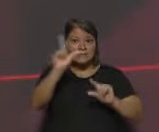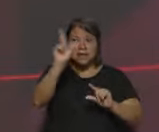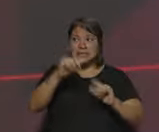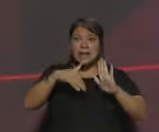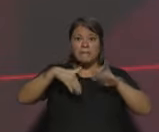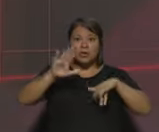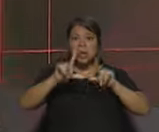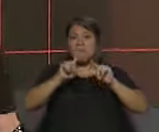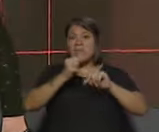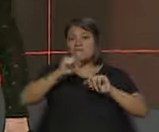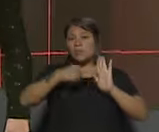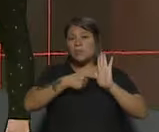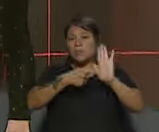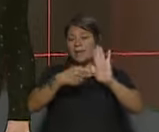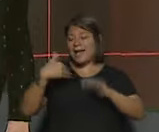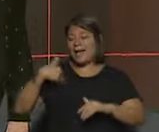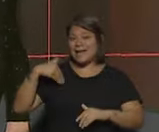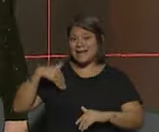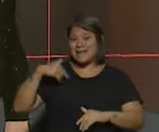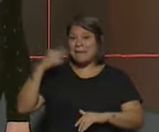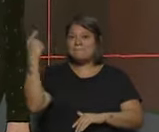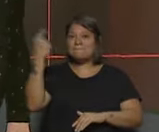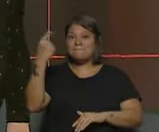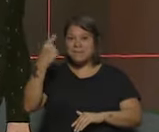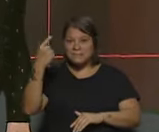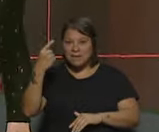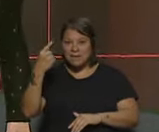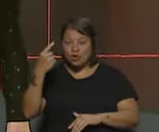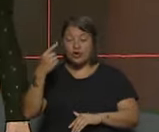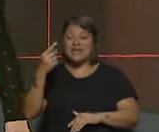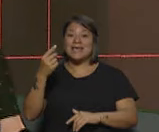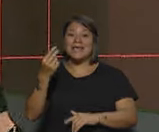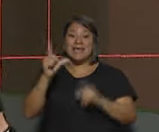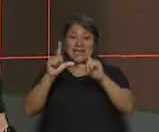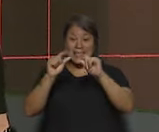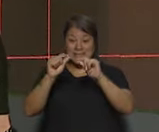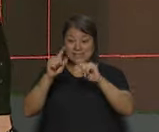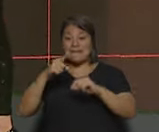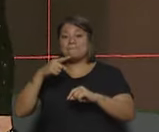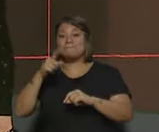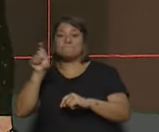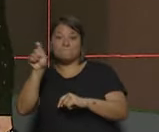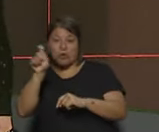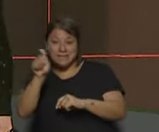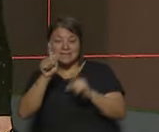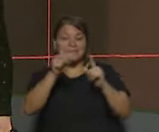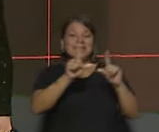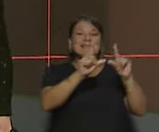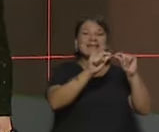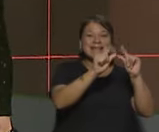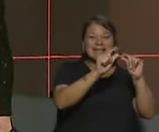índices Mira Argentina primer puesto tanto en la mensual como la interanual allá lo tenés